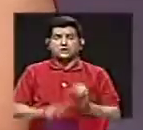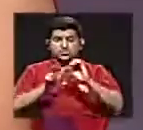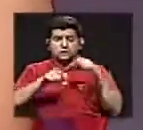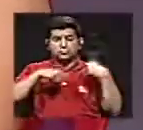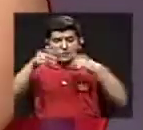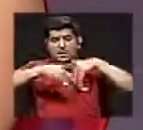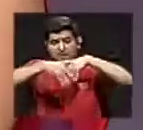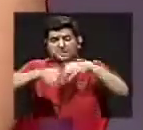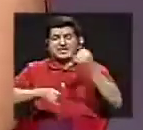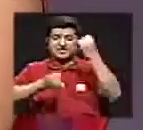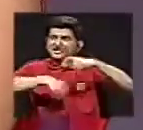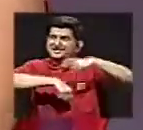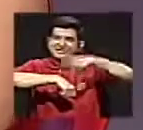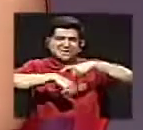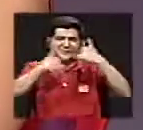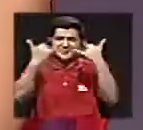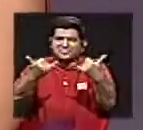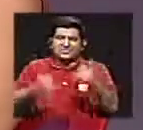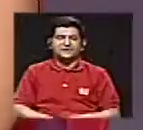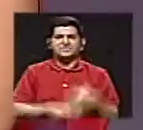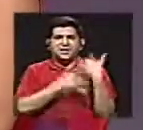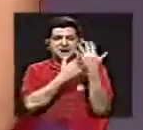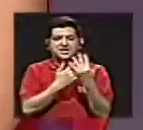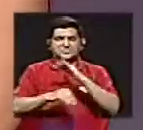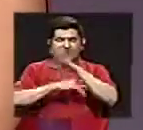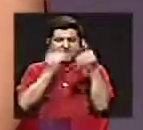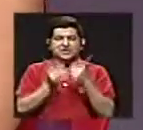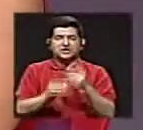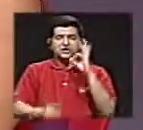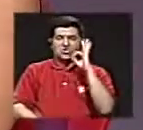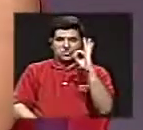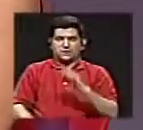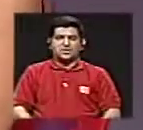tiempo. Pero entonces esperamos que todo nos